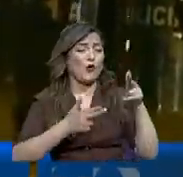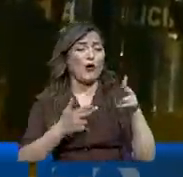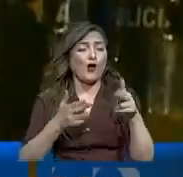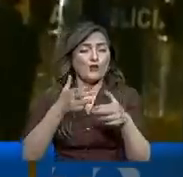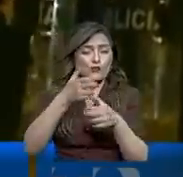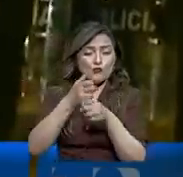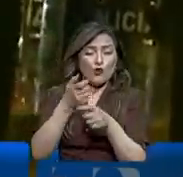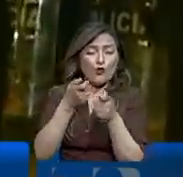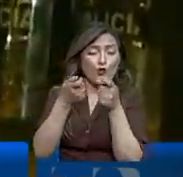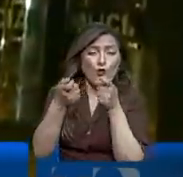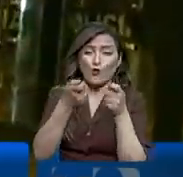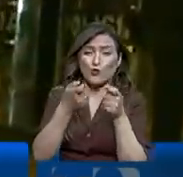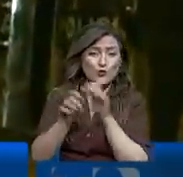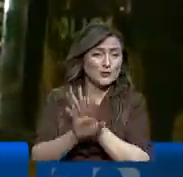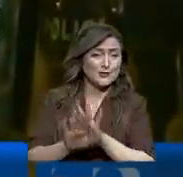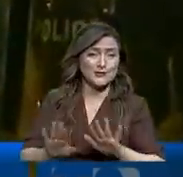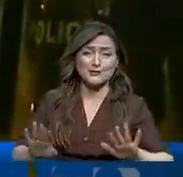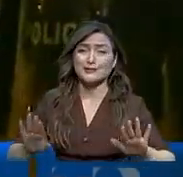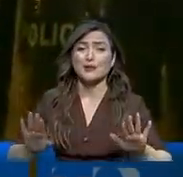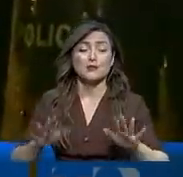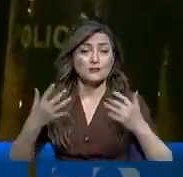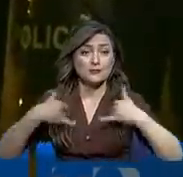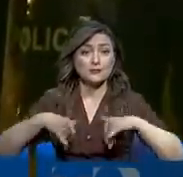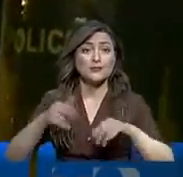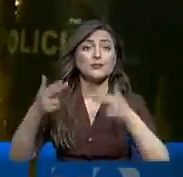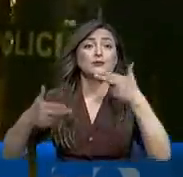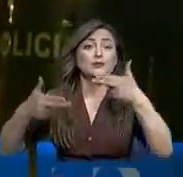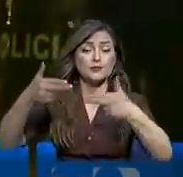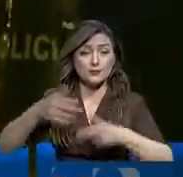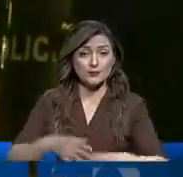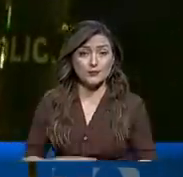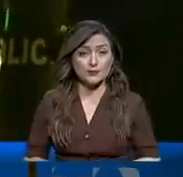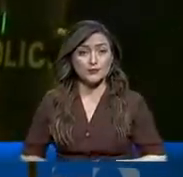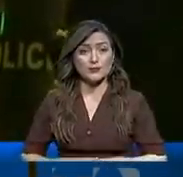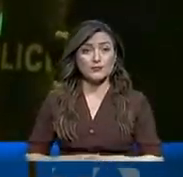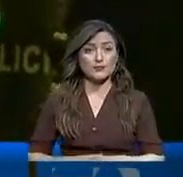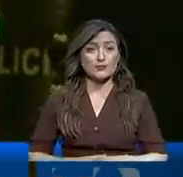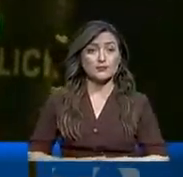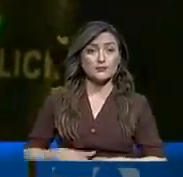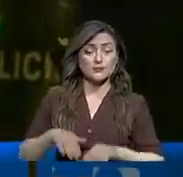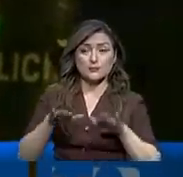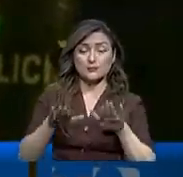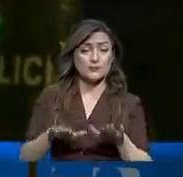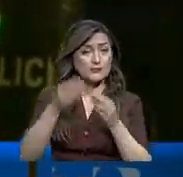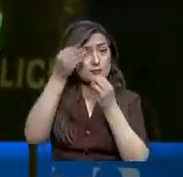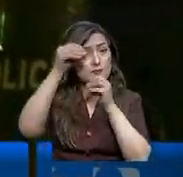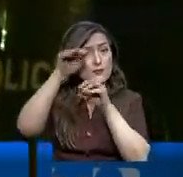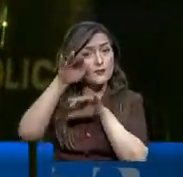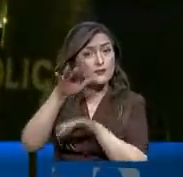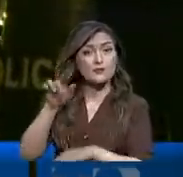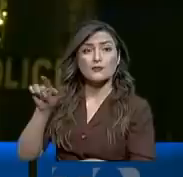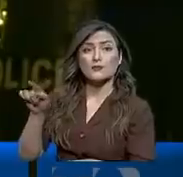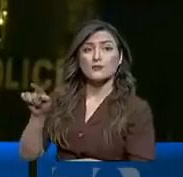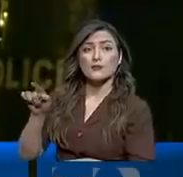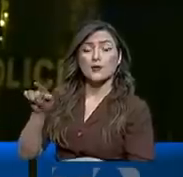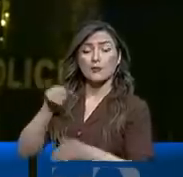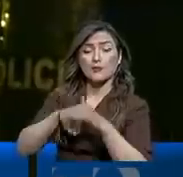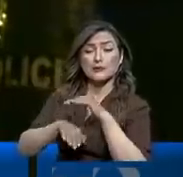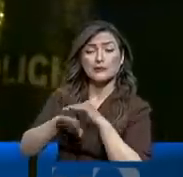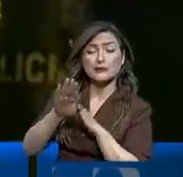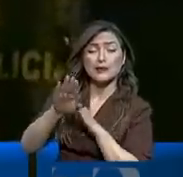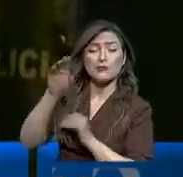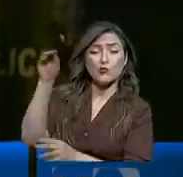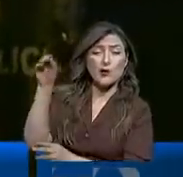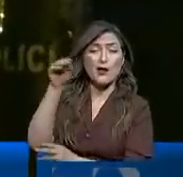asegurado que el control se había retomado mientras nosotros hemos permanecido aquí reportando hemos visto cómo siguen entrando las